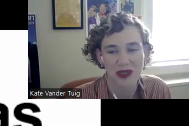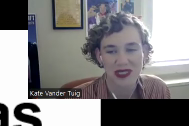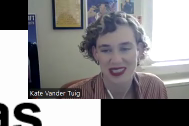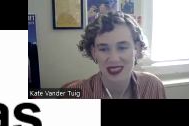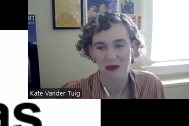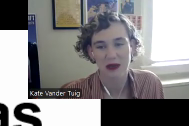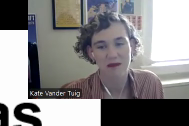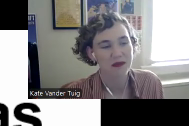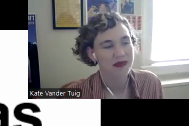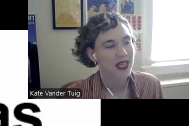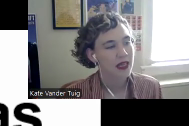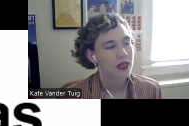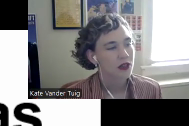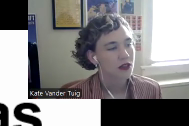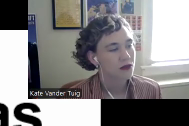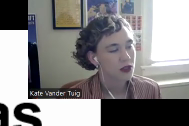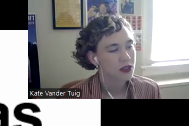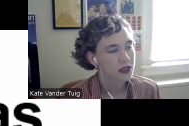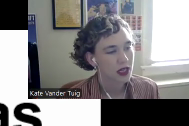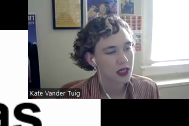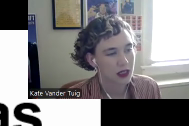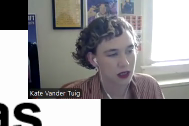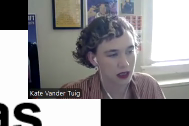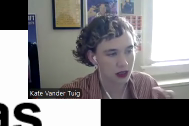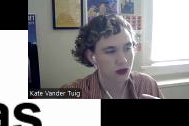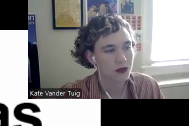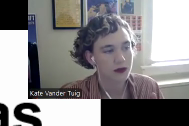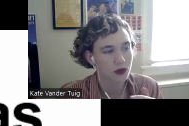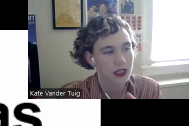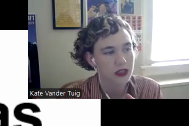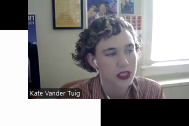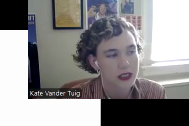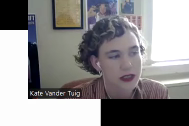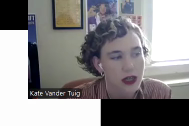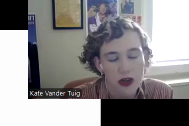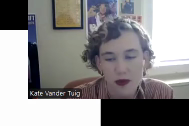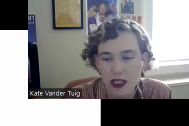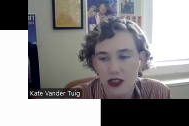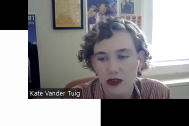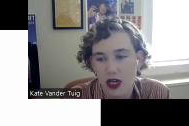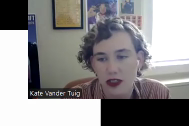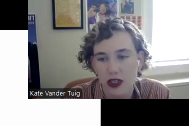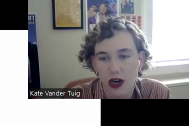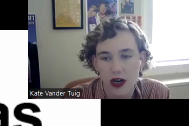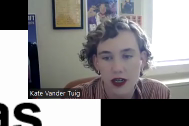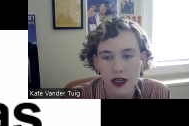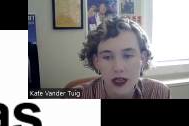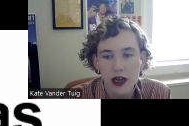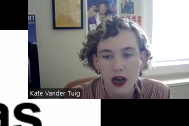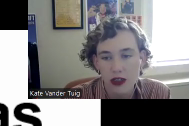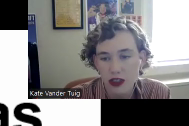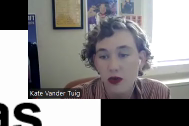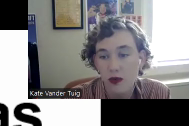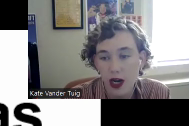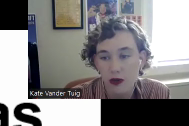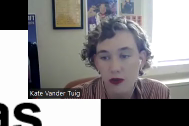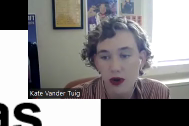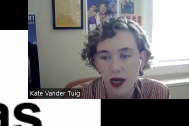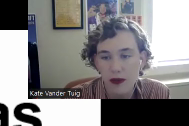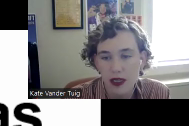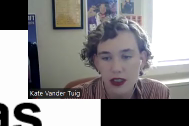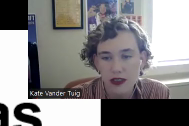su cámara. Vemos algunas preguntas para nuestros hablantes. No tenemos mucho tiempo,